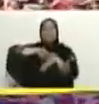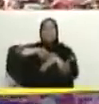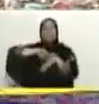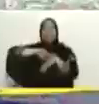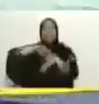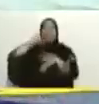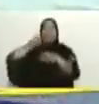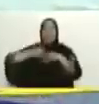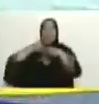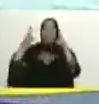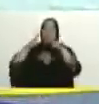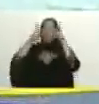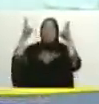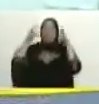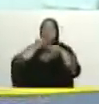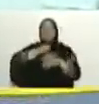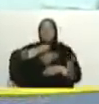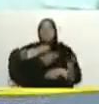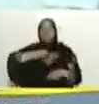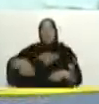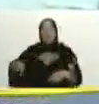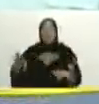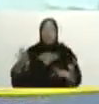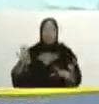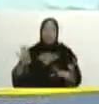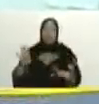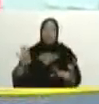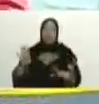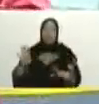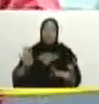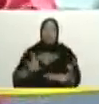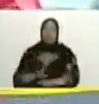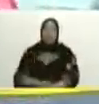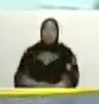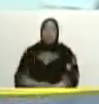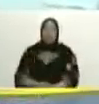¿Están victoriosos o están derrotados?